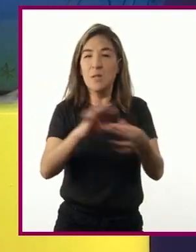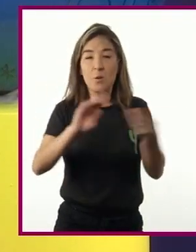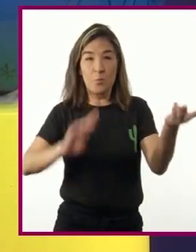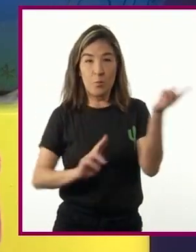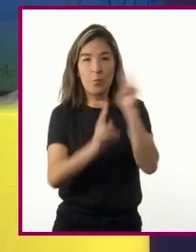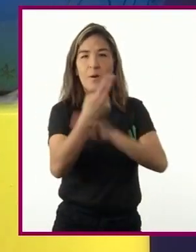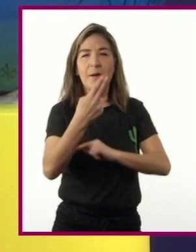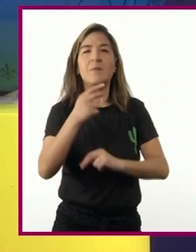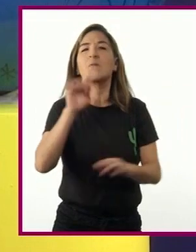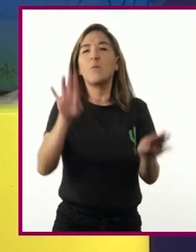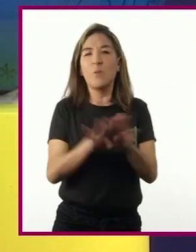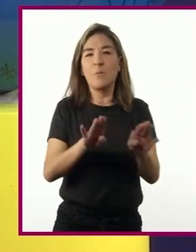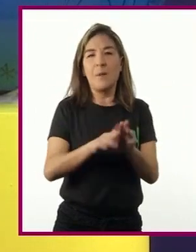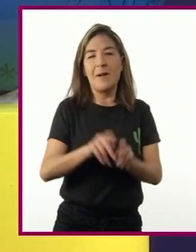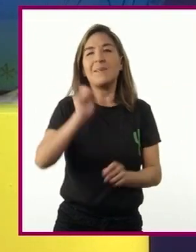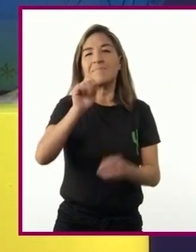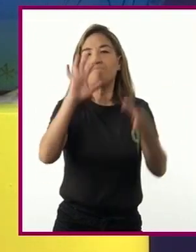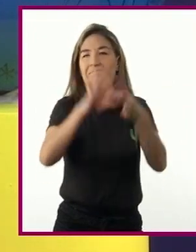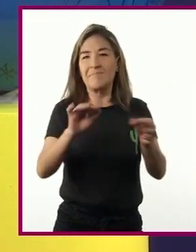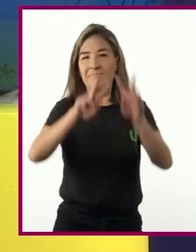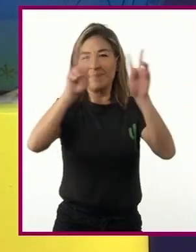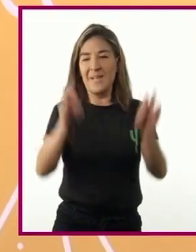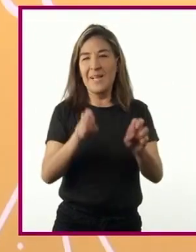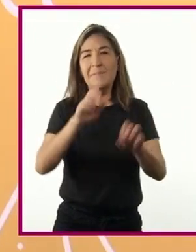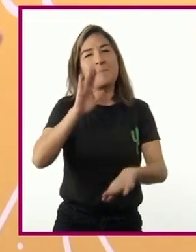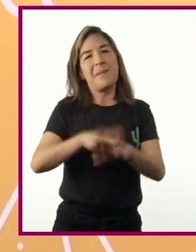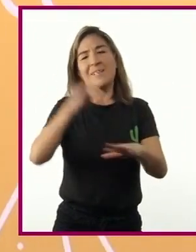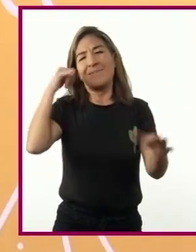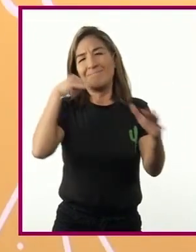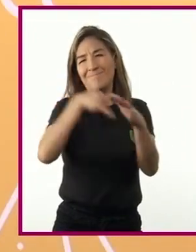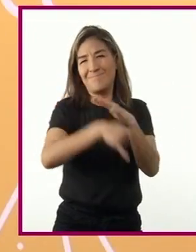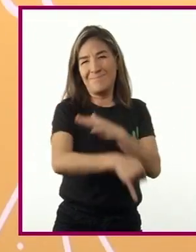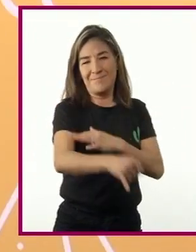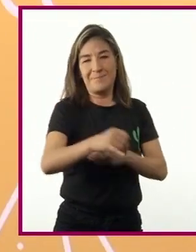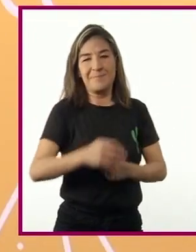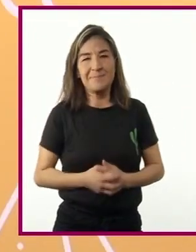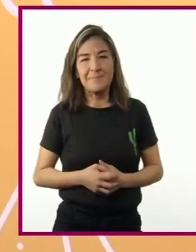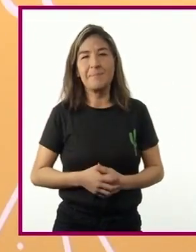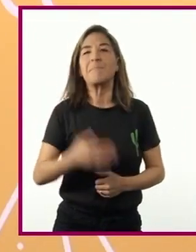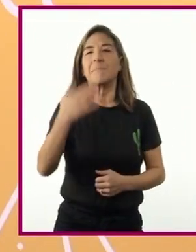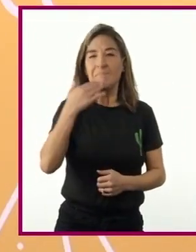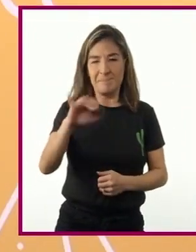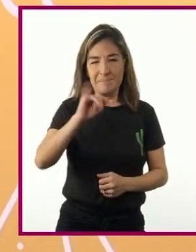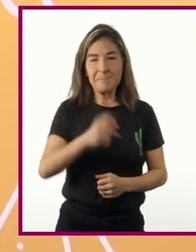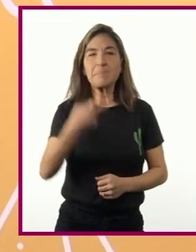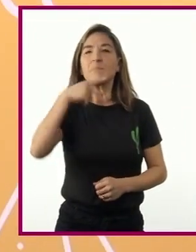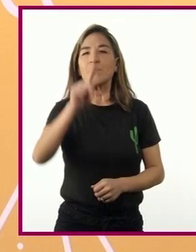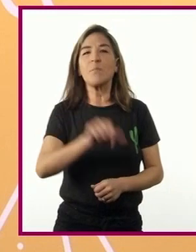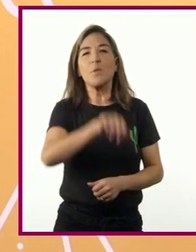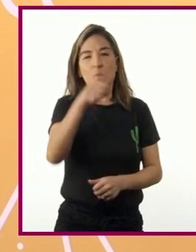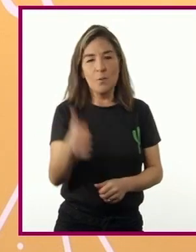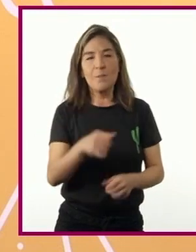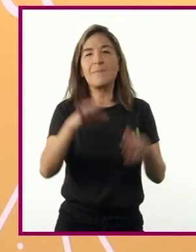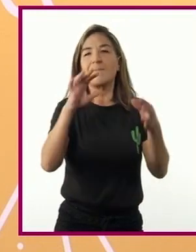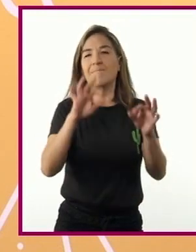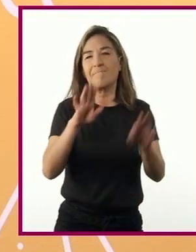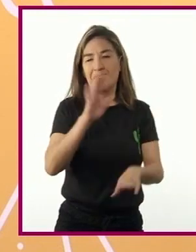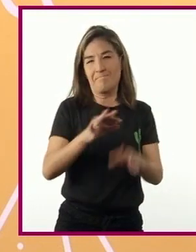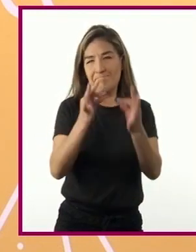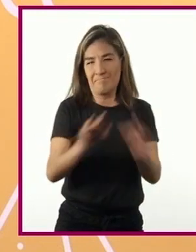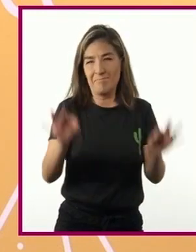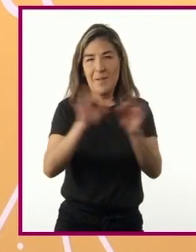es prácticamente hablar del infinito. Muy bien, pero existe un dato que es referente